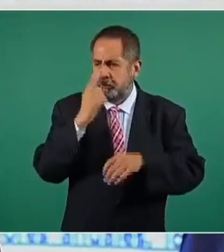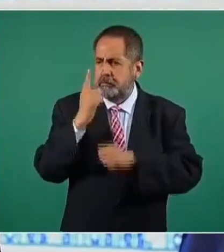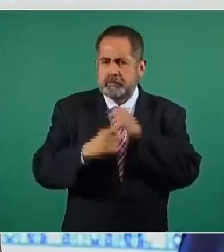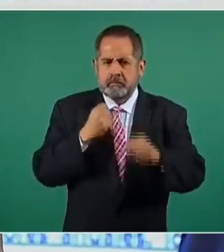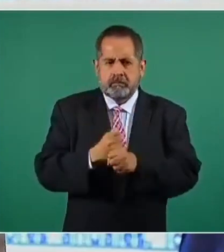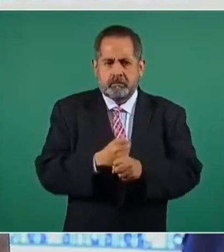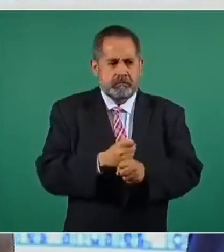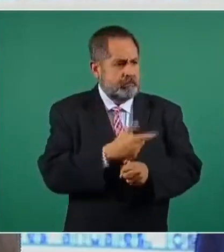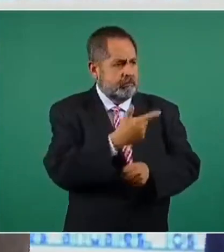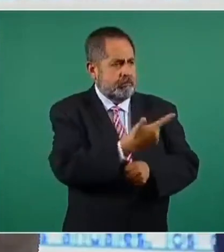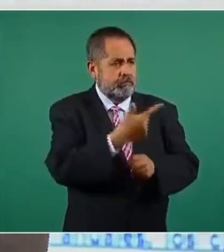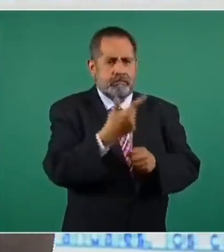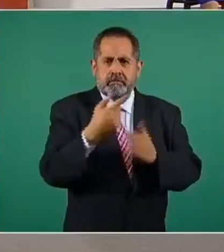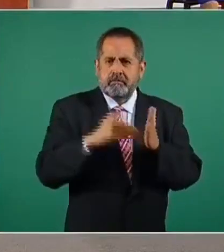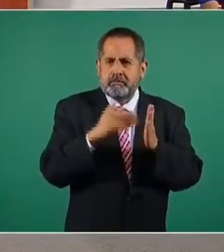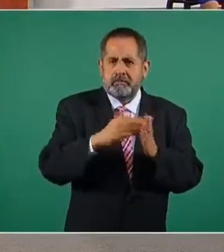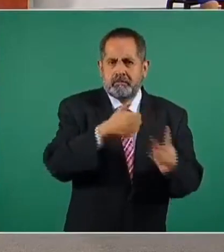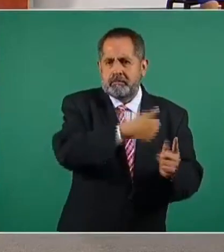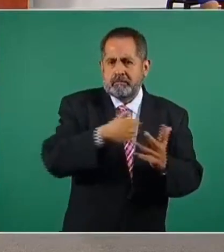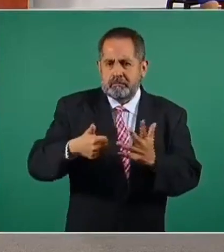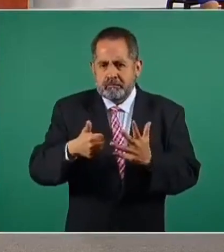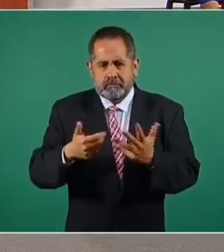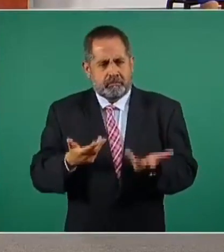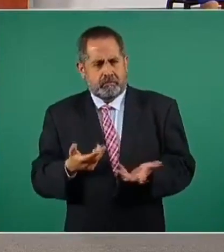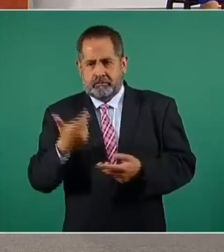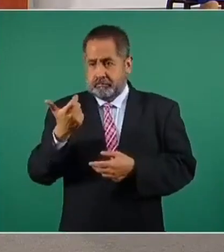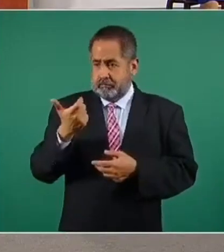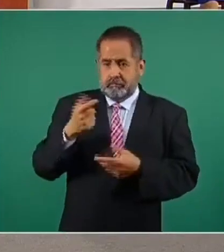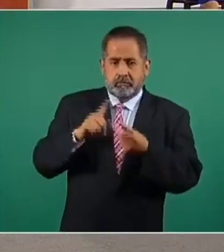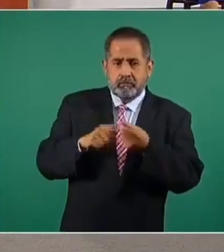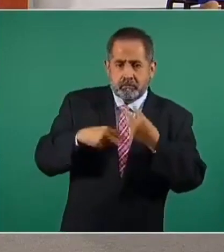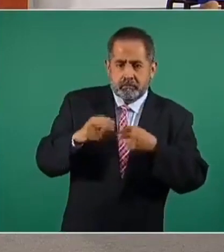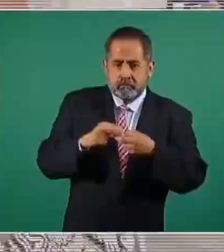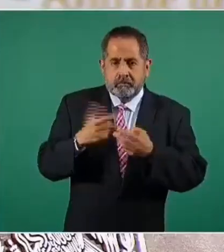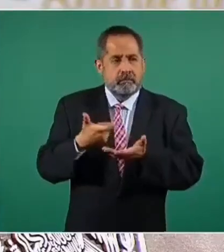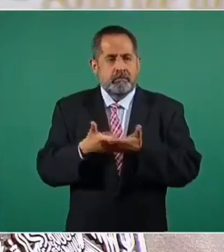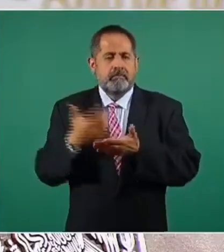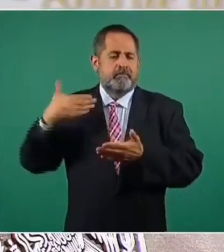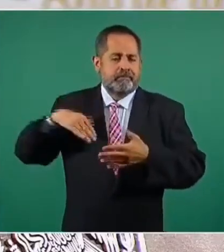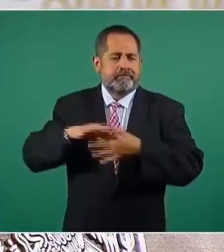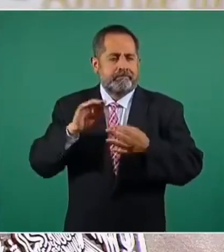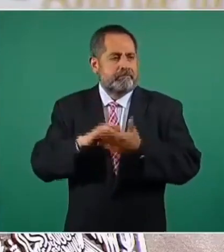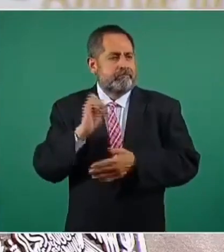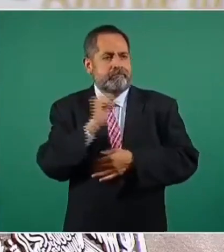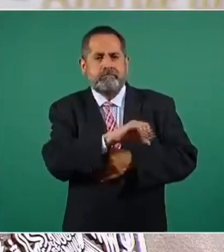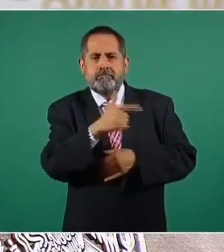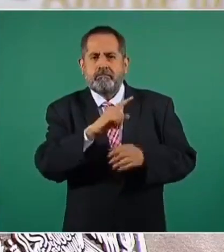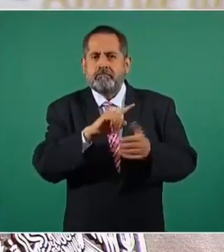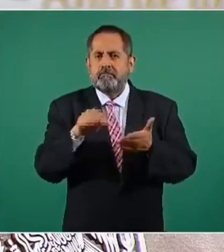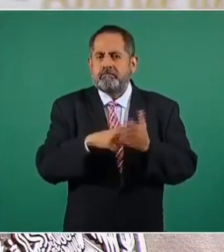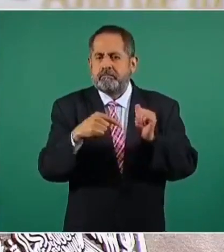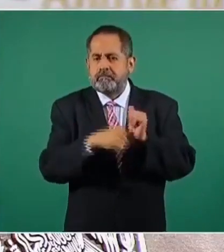5 años reciben $7 millones. El dinero evidentemente terminaba entre otros espacios, como se ha mencionado Israel. Adelante, por